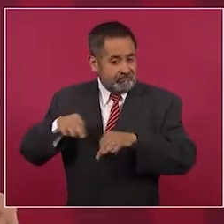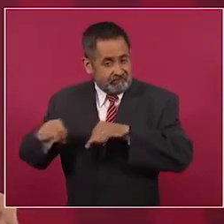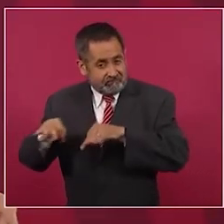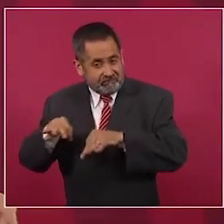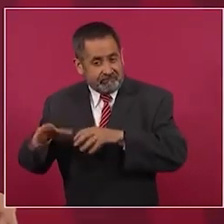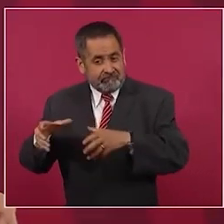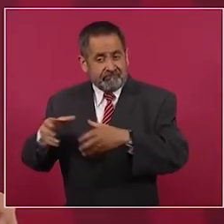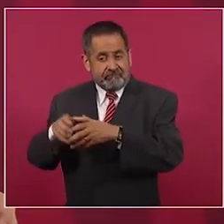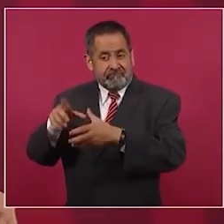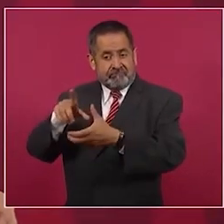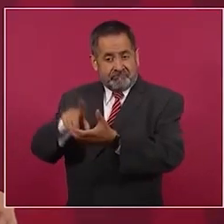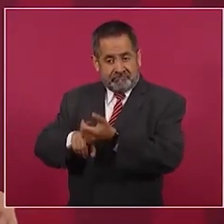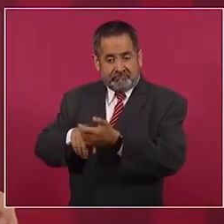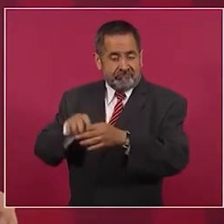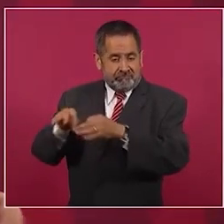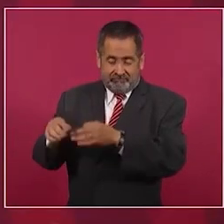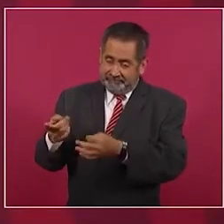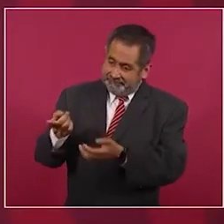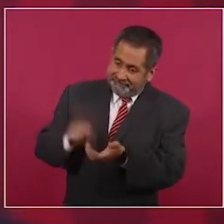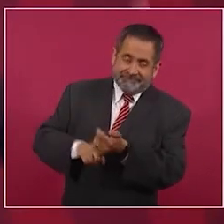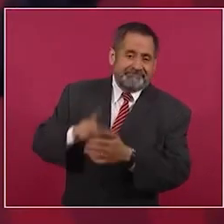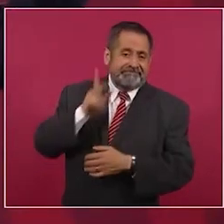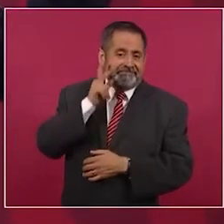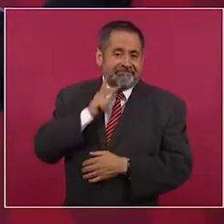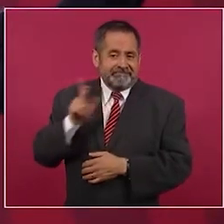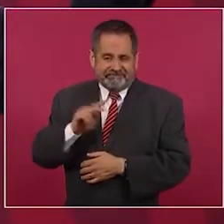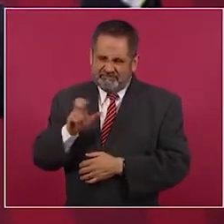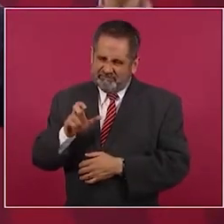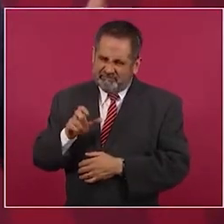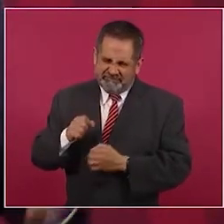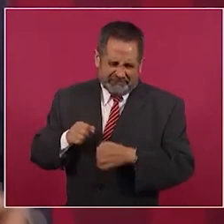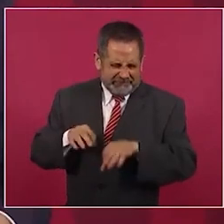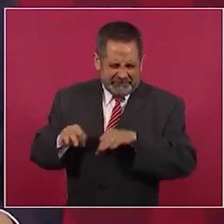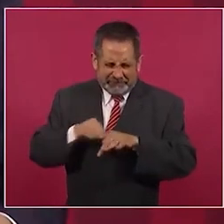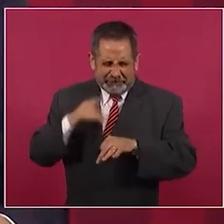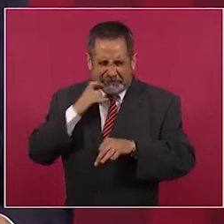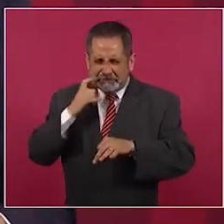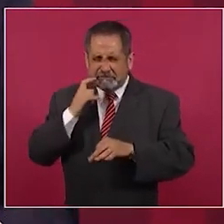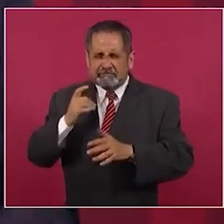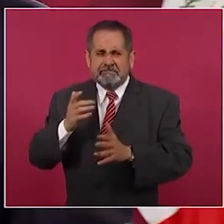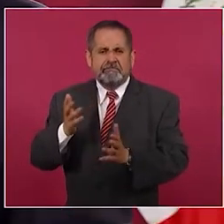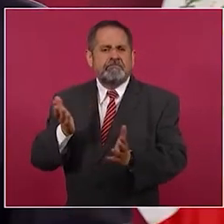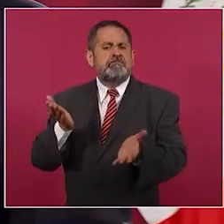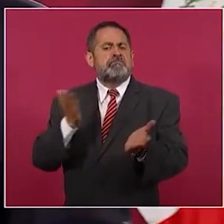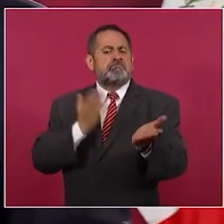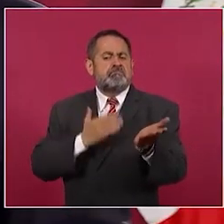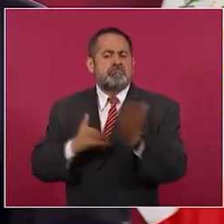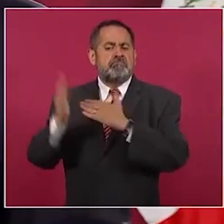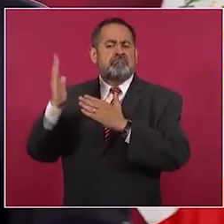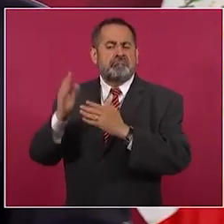técnicos petroleros mexicanos sacaron adelante a Pemex.